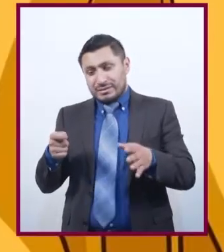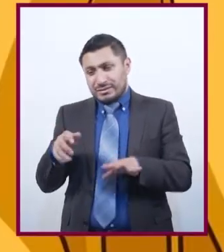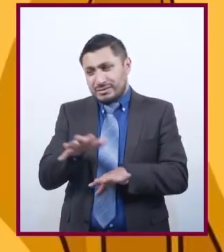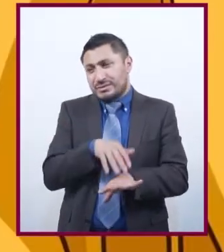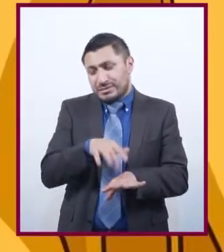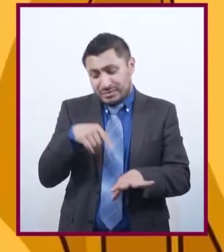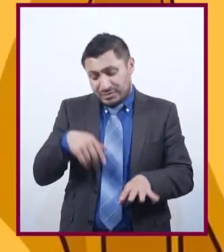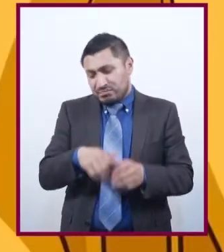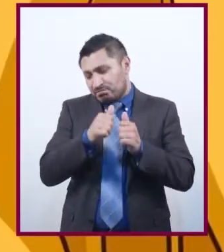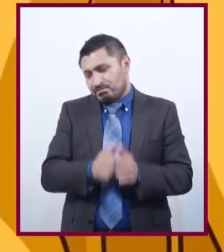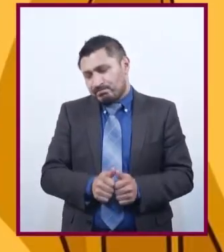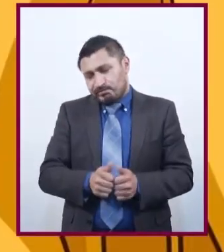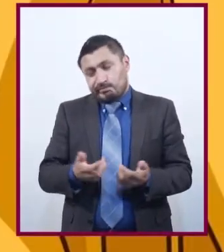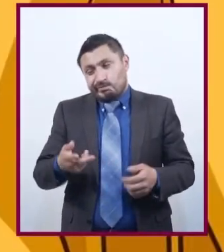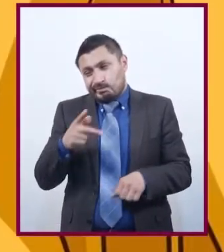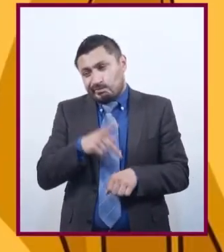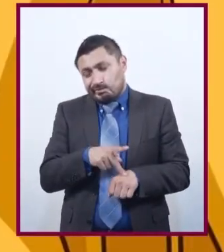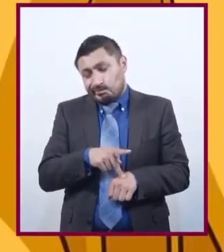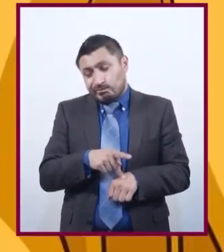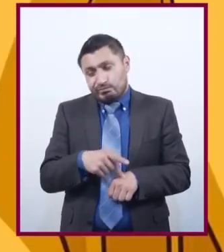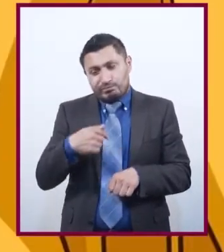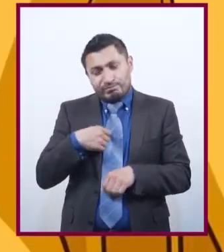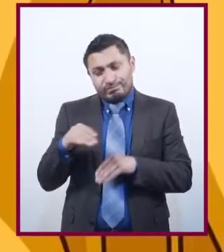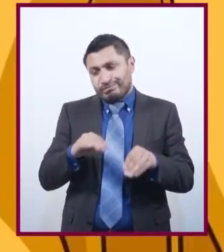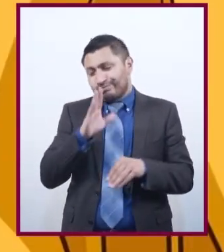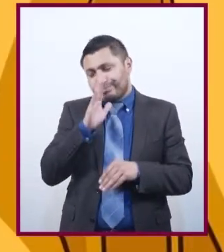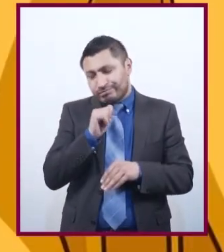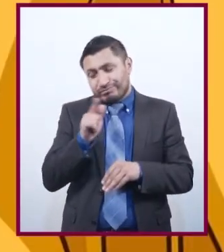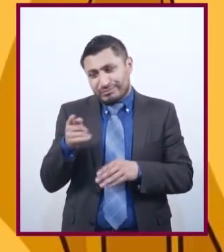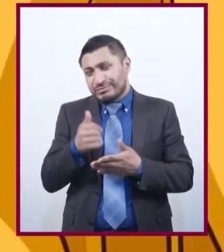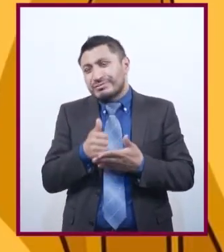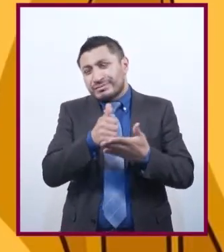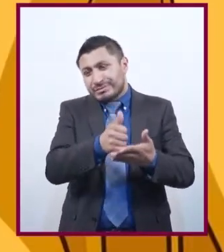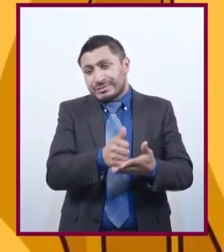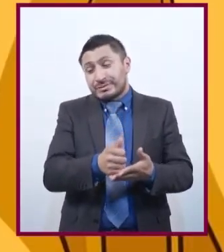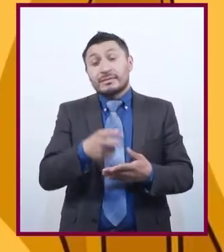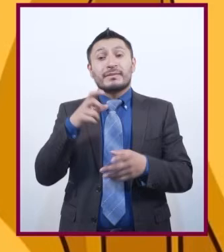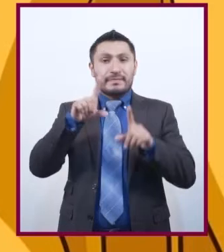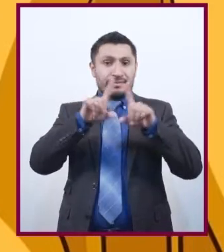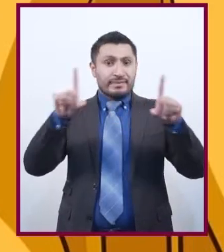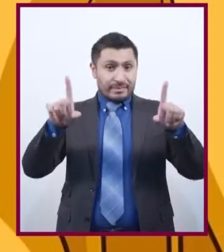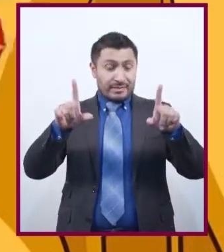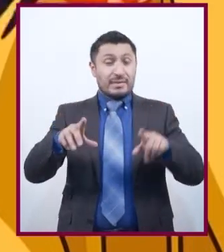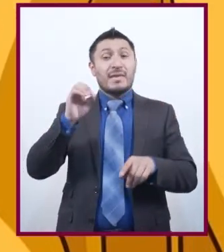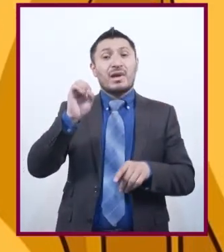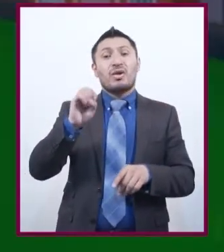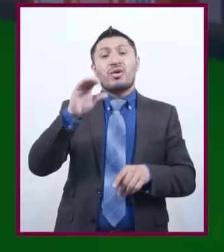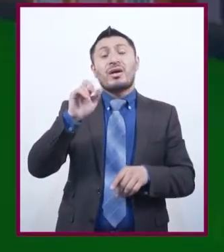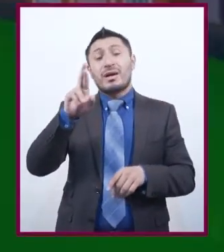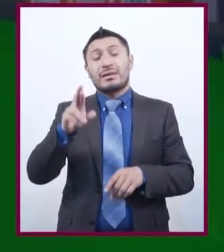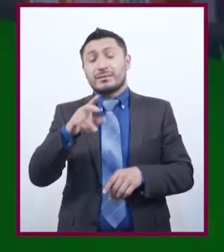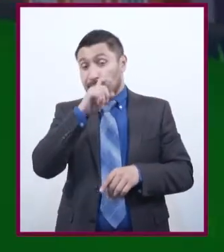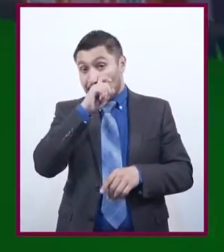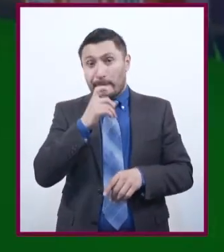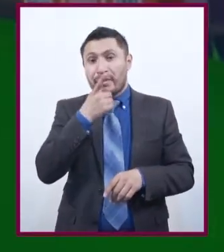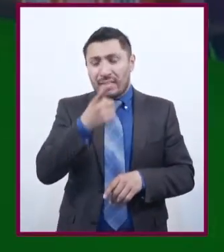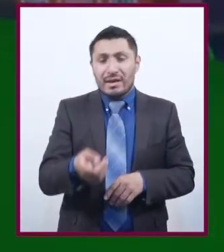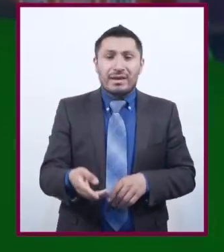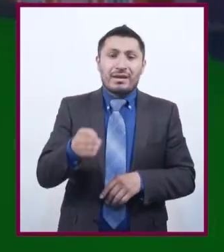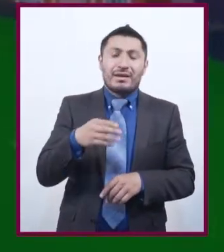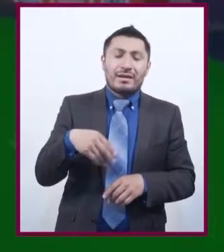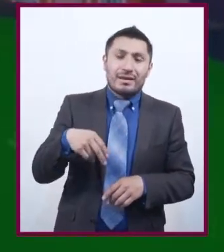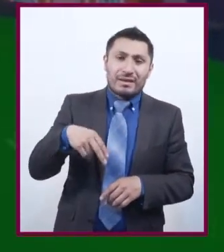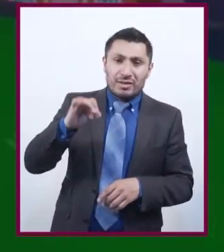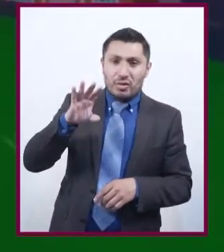espada mis pies están sujetos al pedestal y no me puedo mover En estos párrafos Oscar